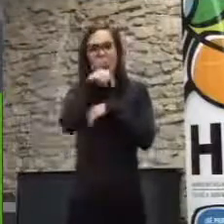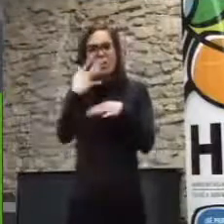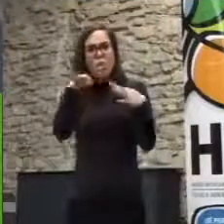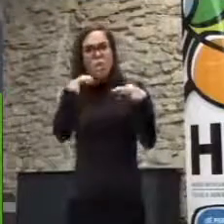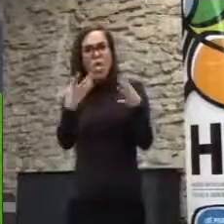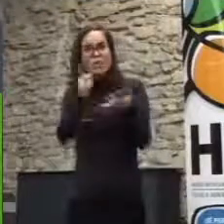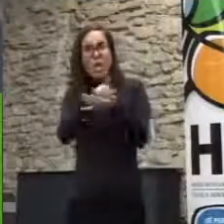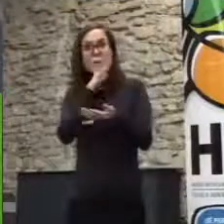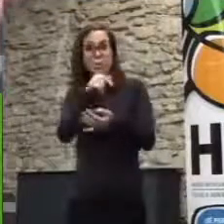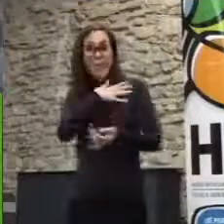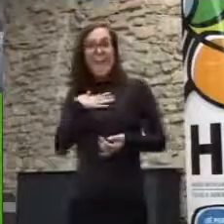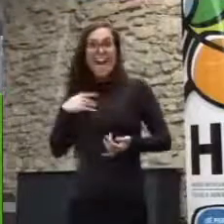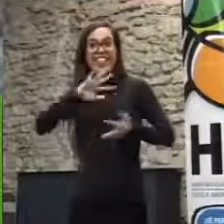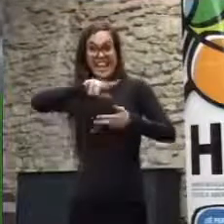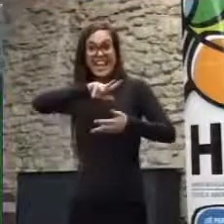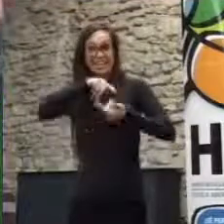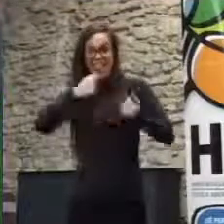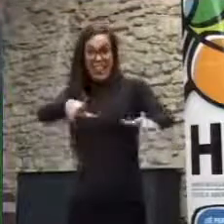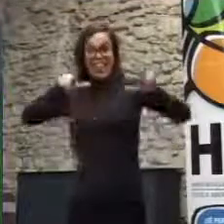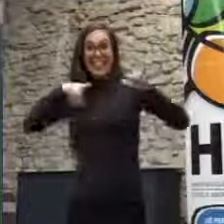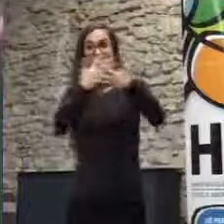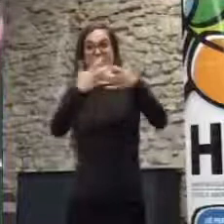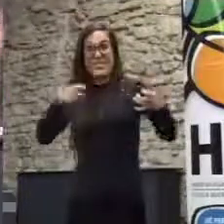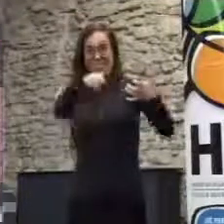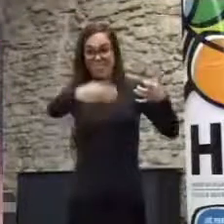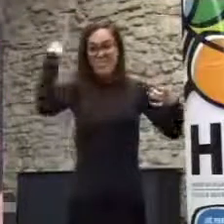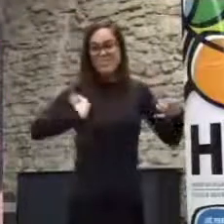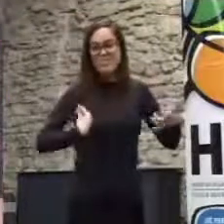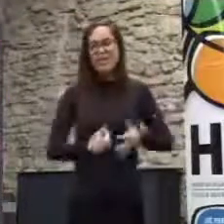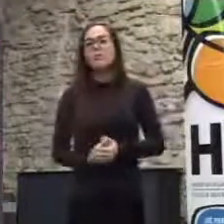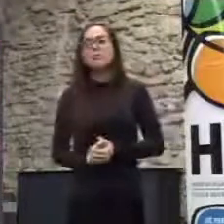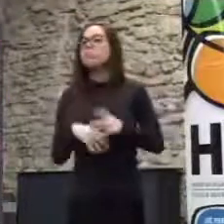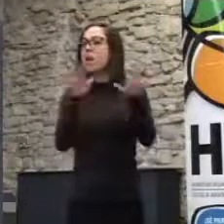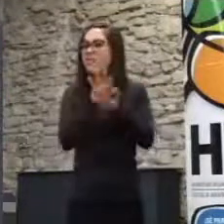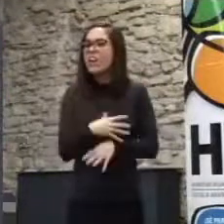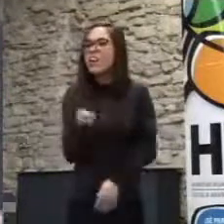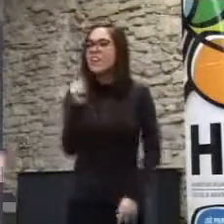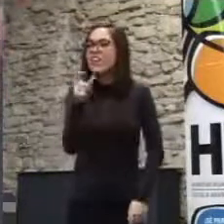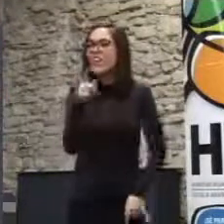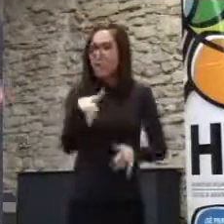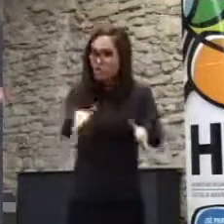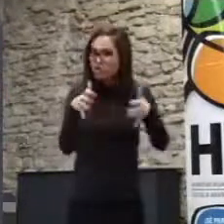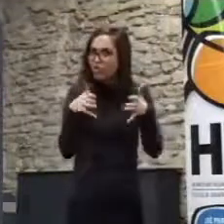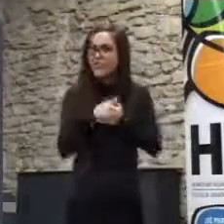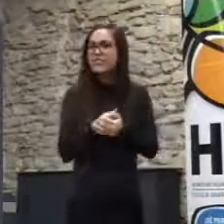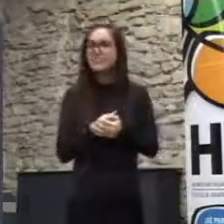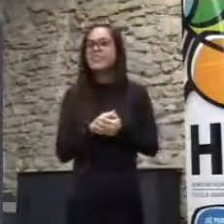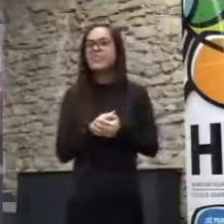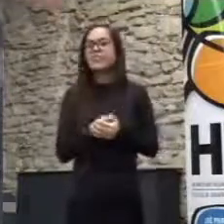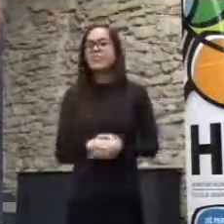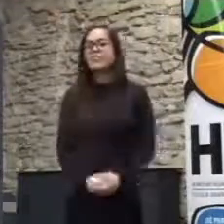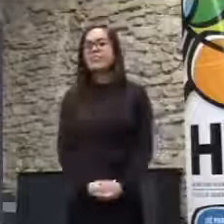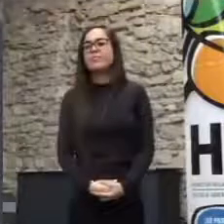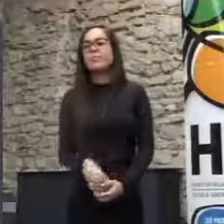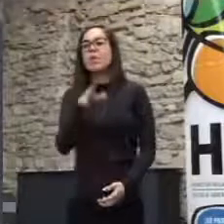como, oiga, por favor. Pero al final muchas veces lo conseguía. ¿Por qué? Pues porque